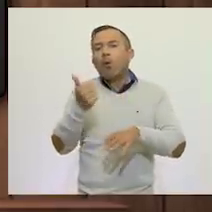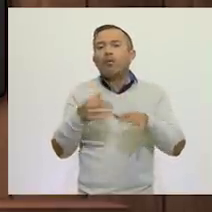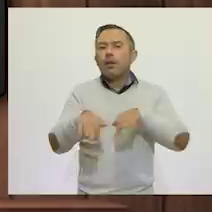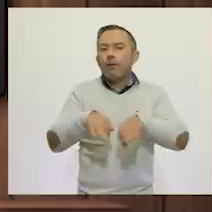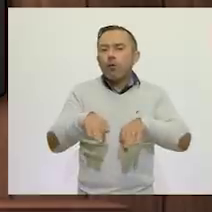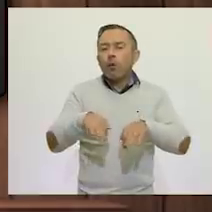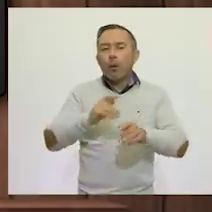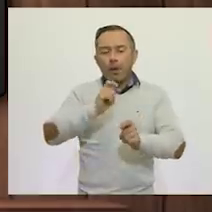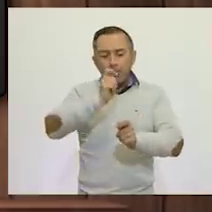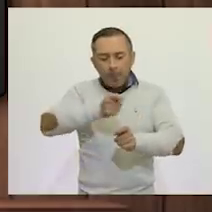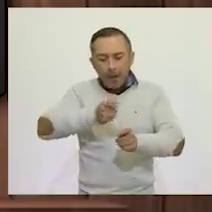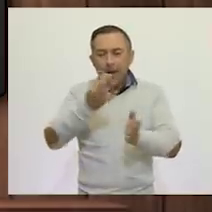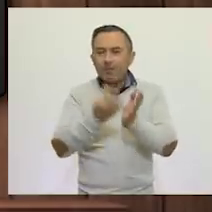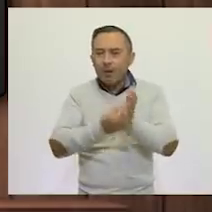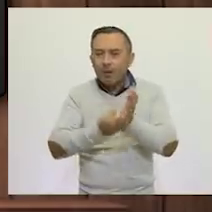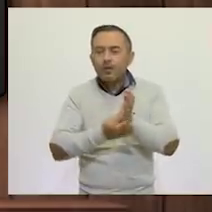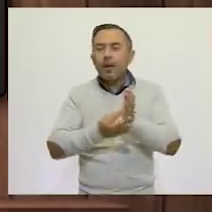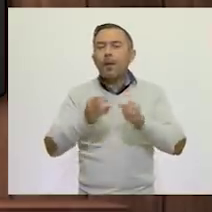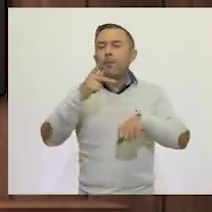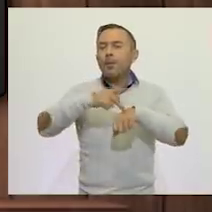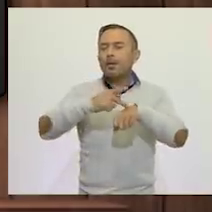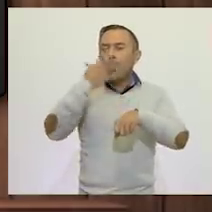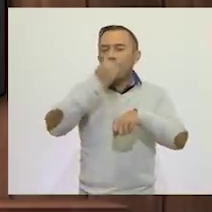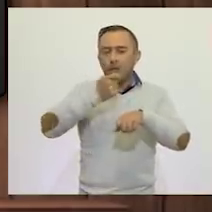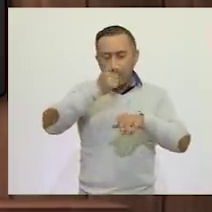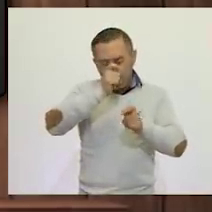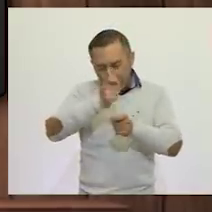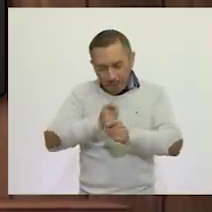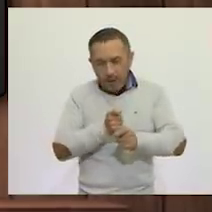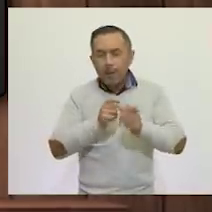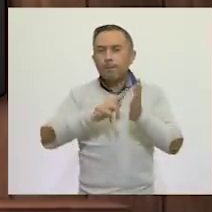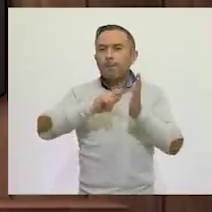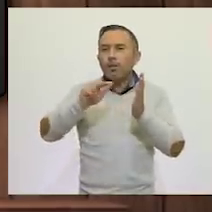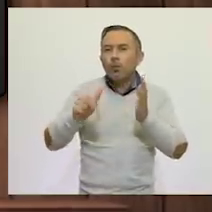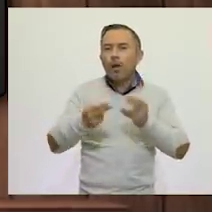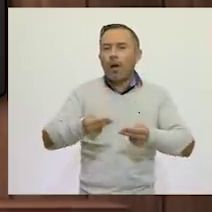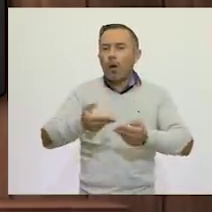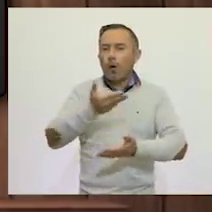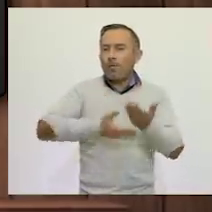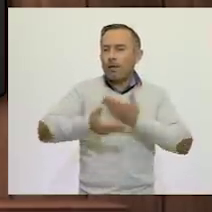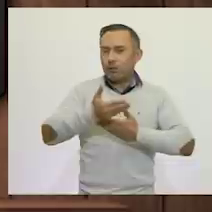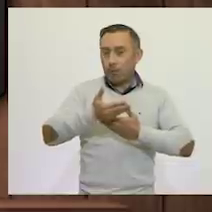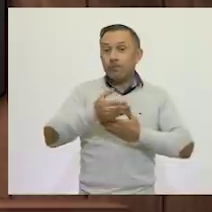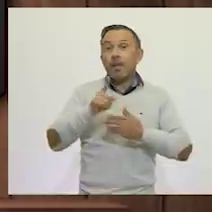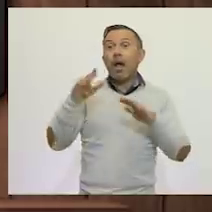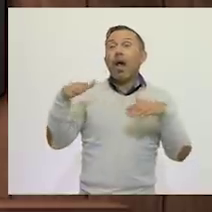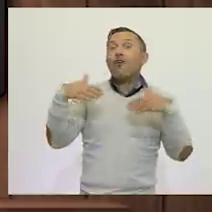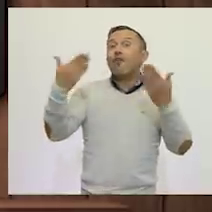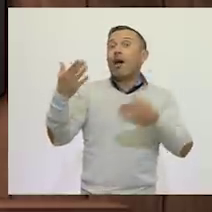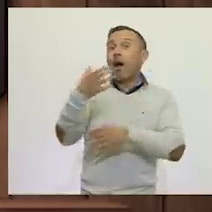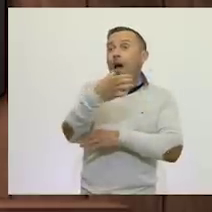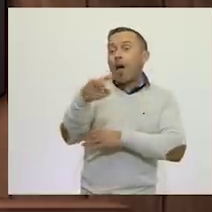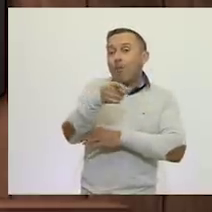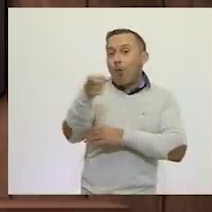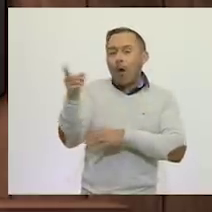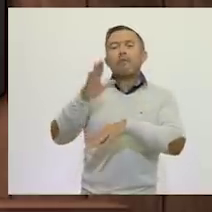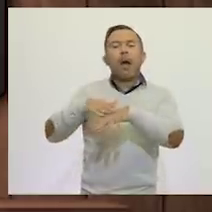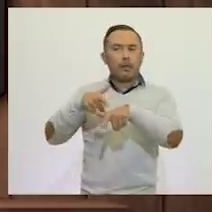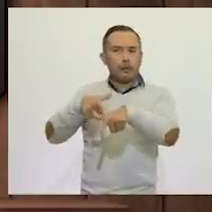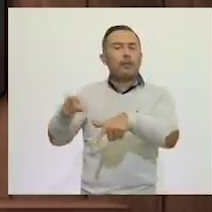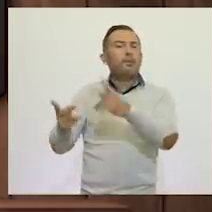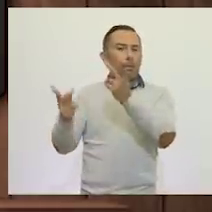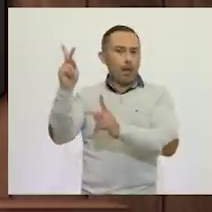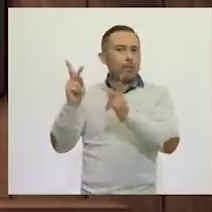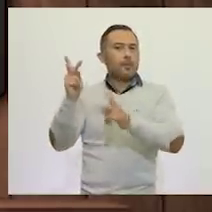cerámica, el tallado de piedras preciosas, la escultura, la pintura o el comercio, mientras que el campo continuó siendo agrícola. Con